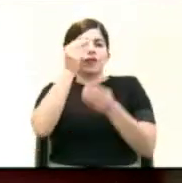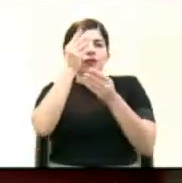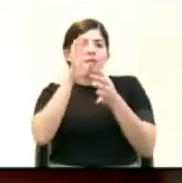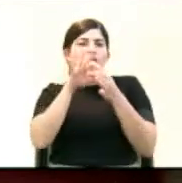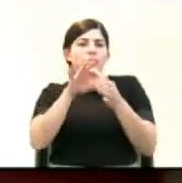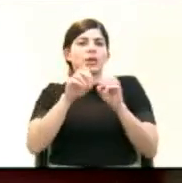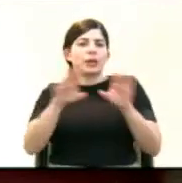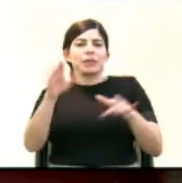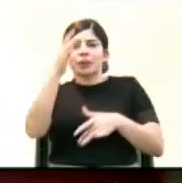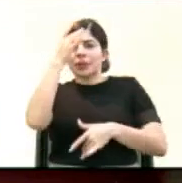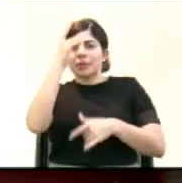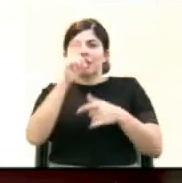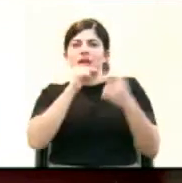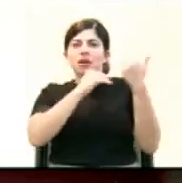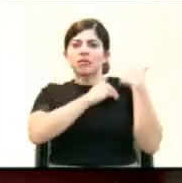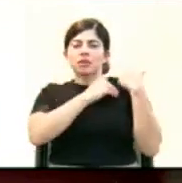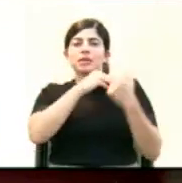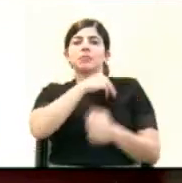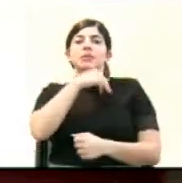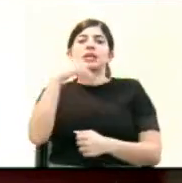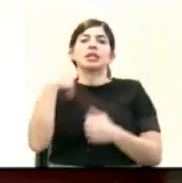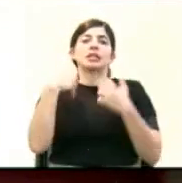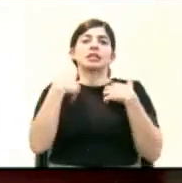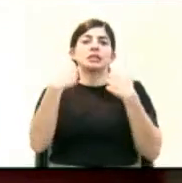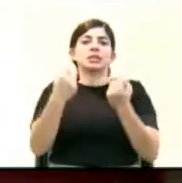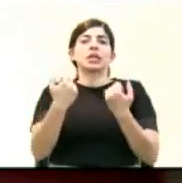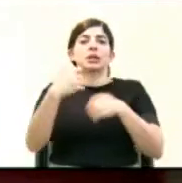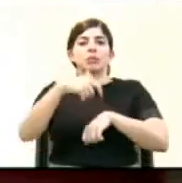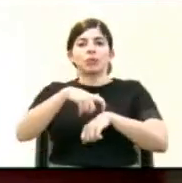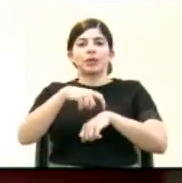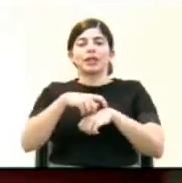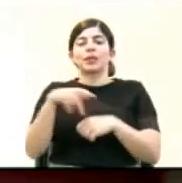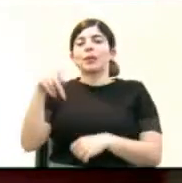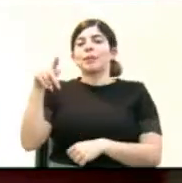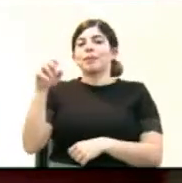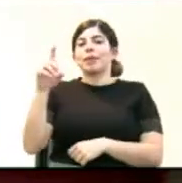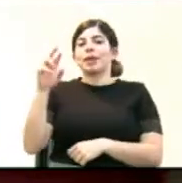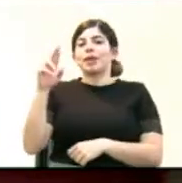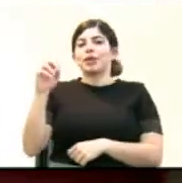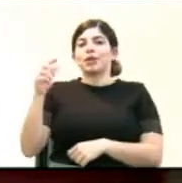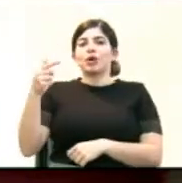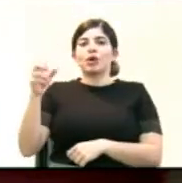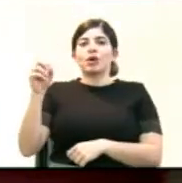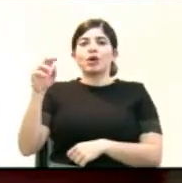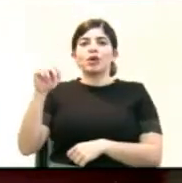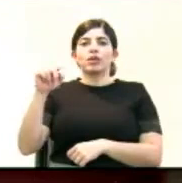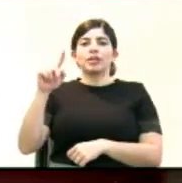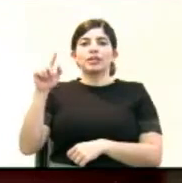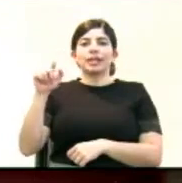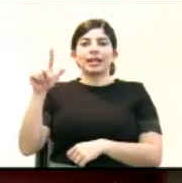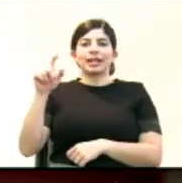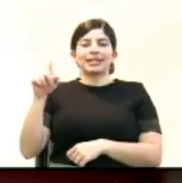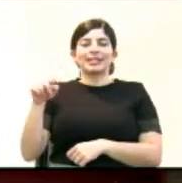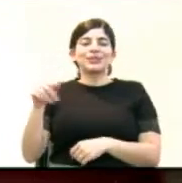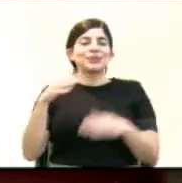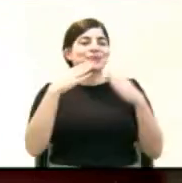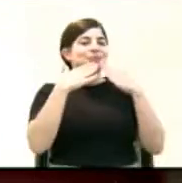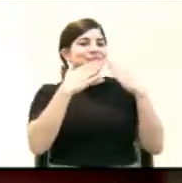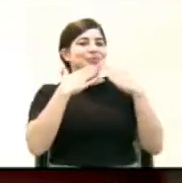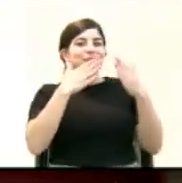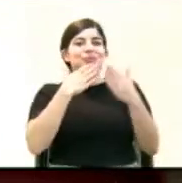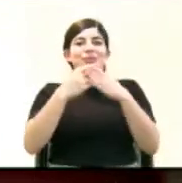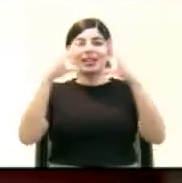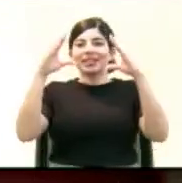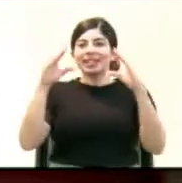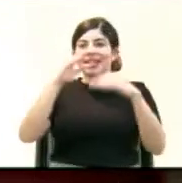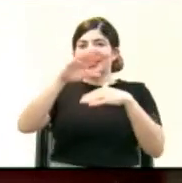reporte epidemiológico a cargo del ministro de Salud, el doctor Pedro González. Gracias. Buenas tardes